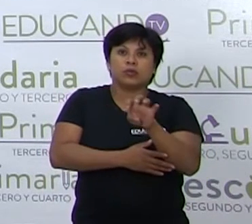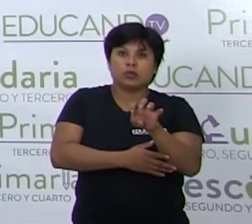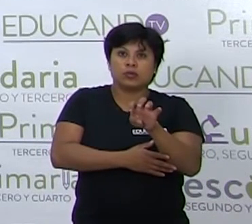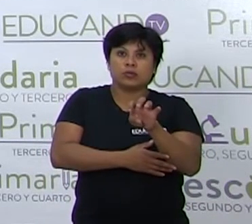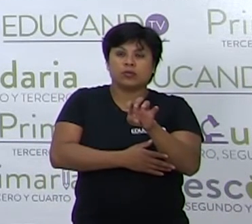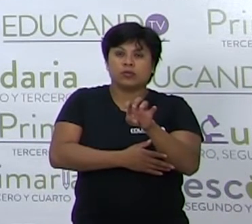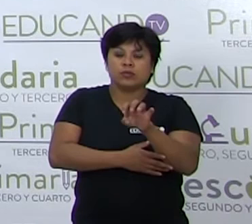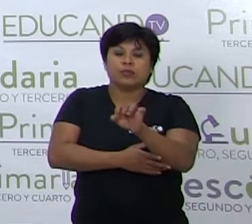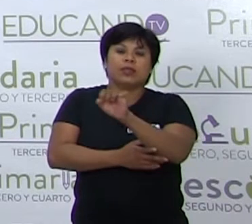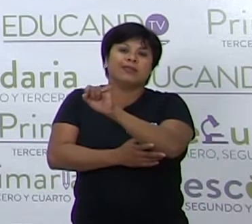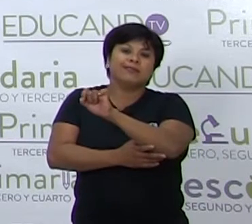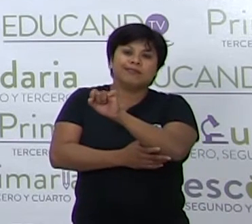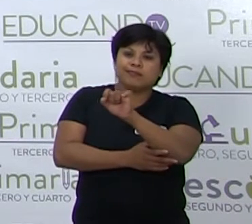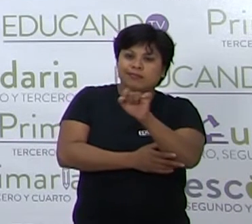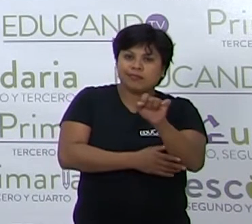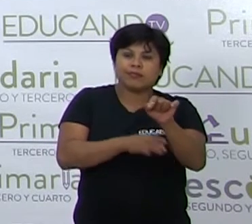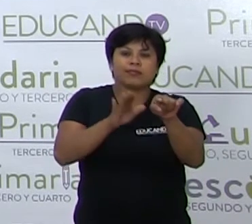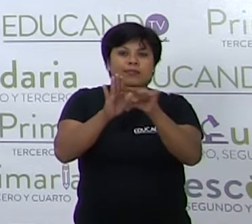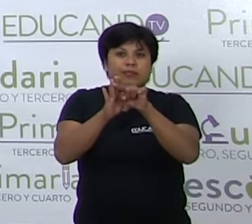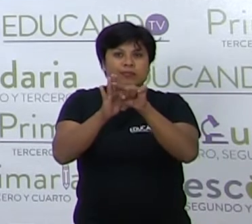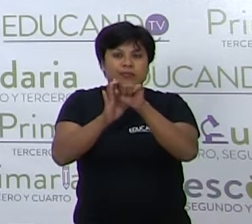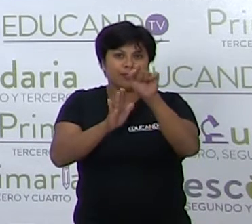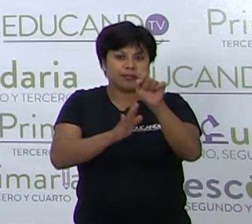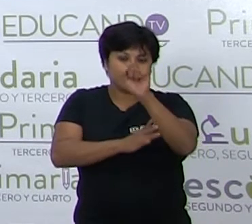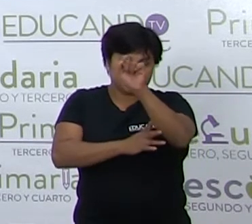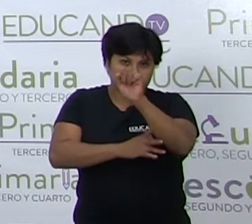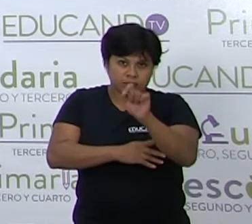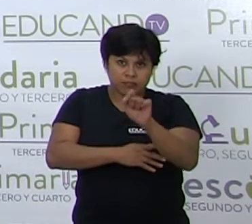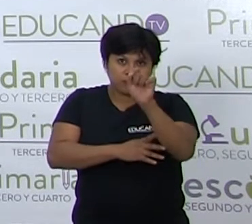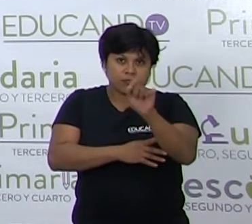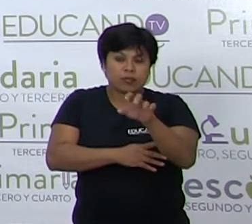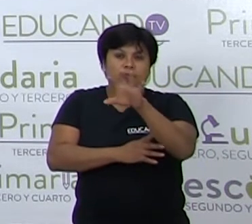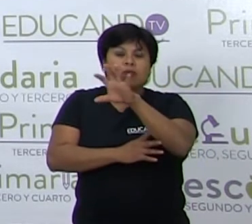2400, y me quedarían